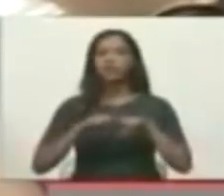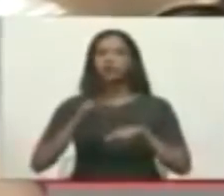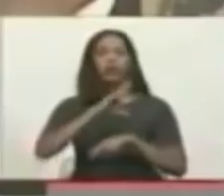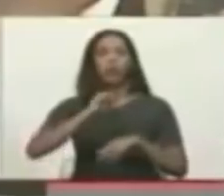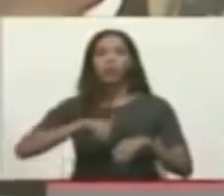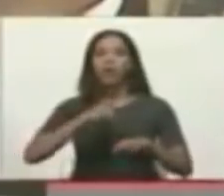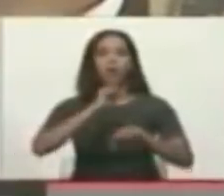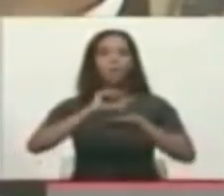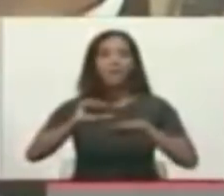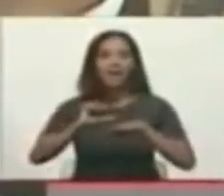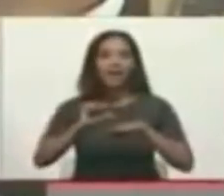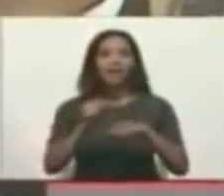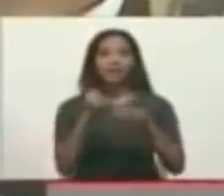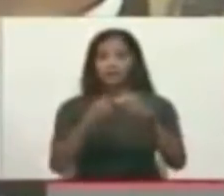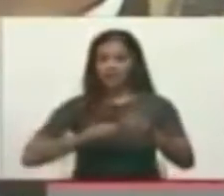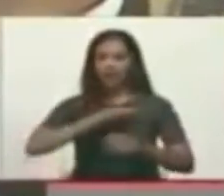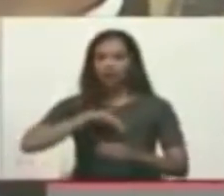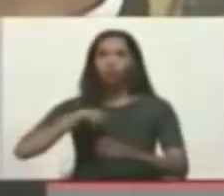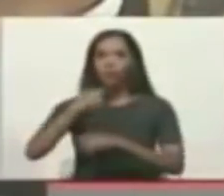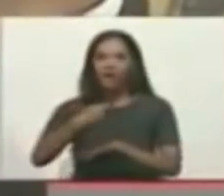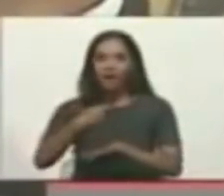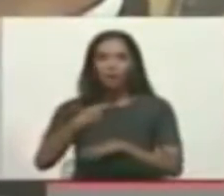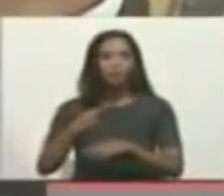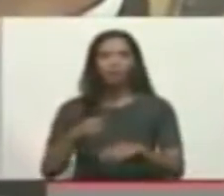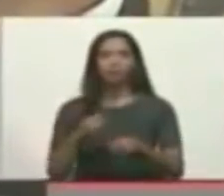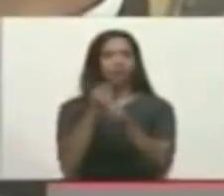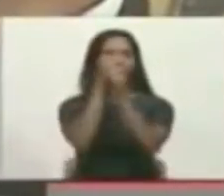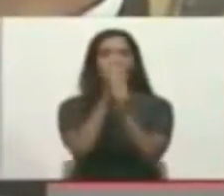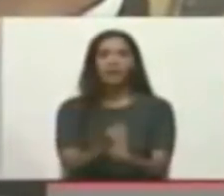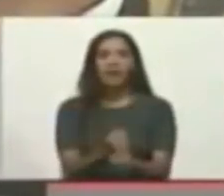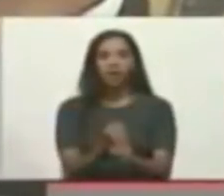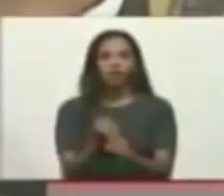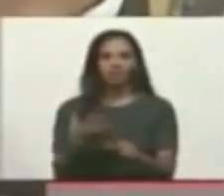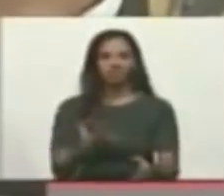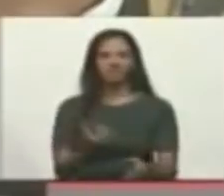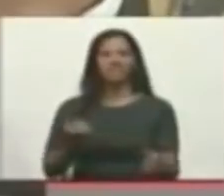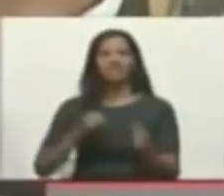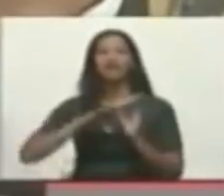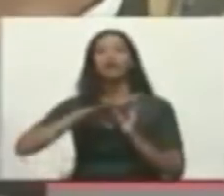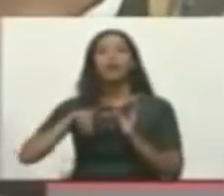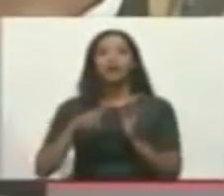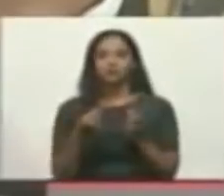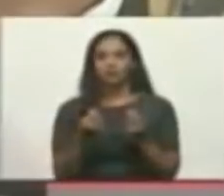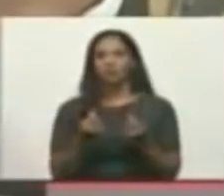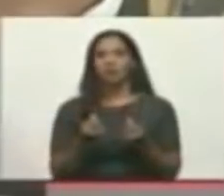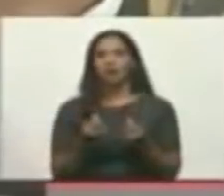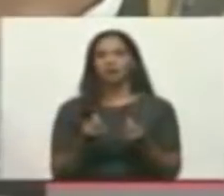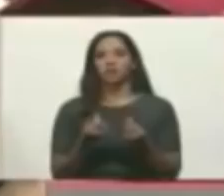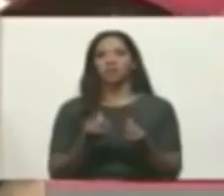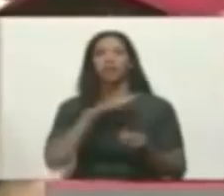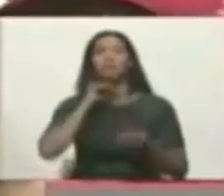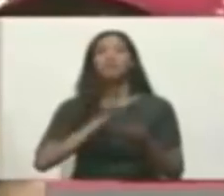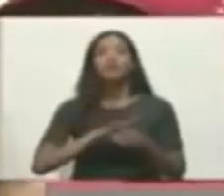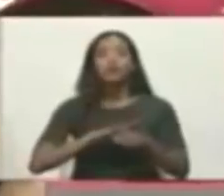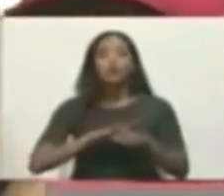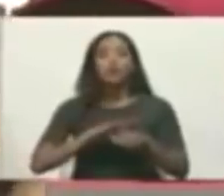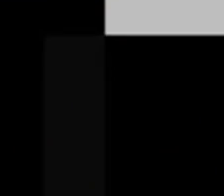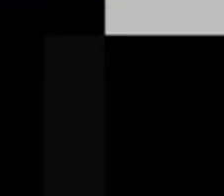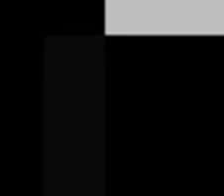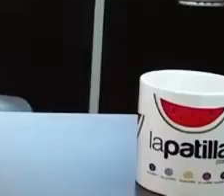operar a pesar de estar la plata y haberse pagado. Se quedaron con esa plata ellos y se la están robando. Ya se nos murió un bebé de